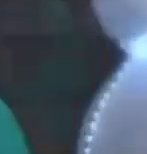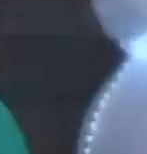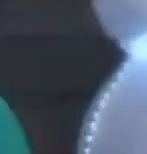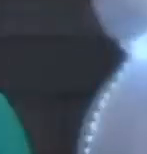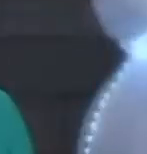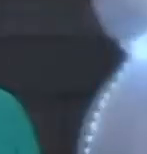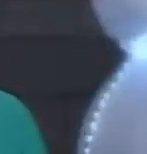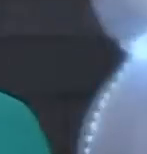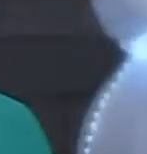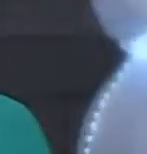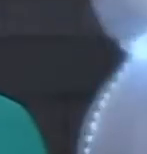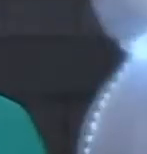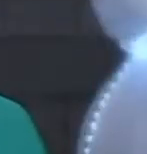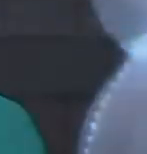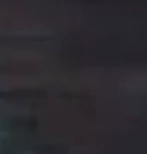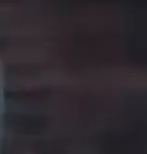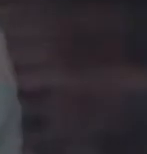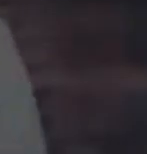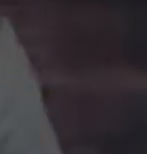Para festejar.